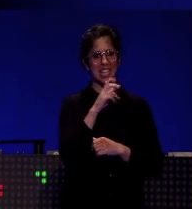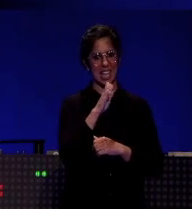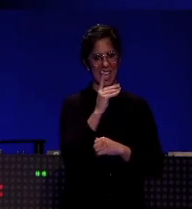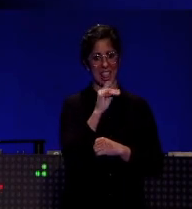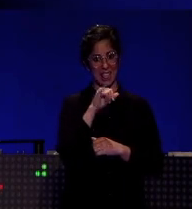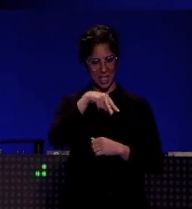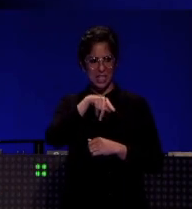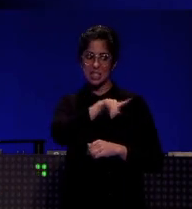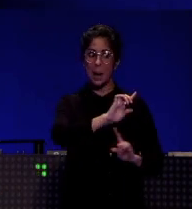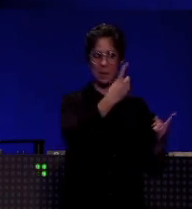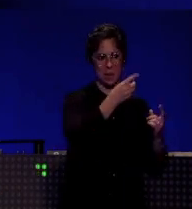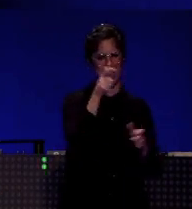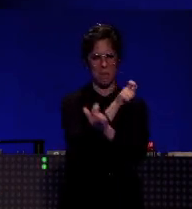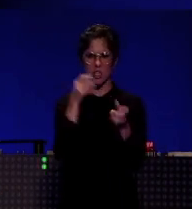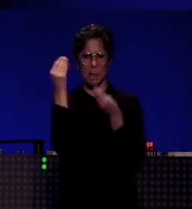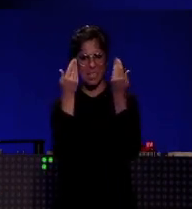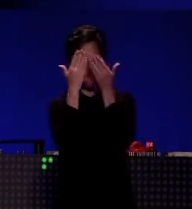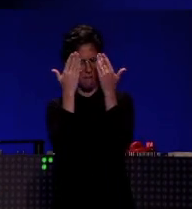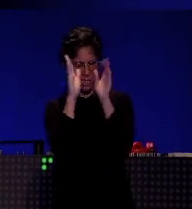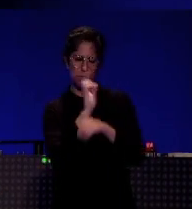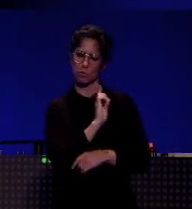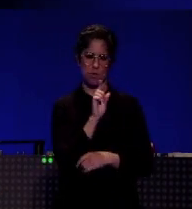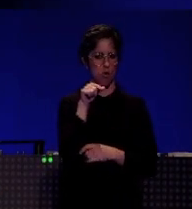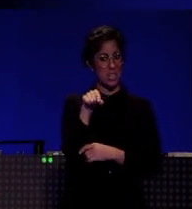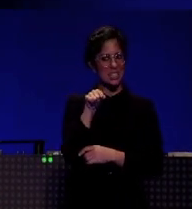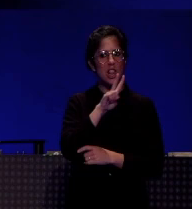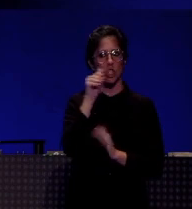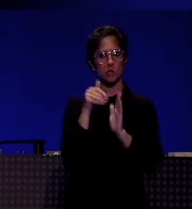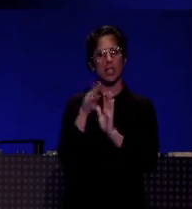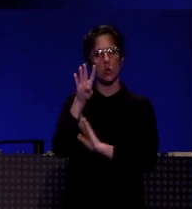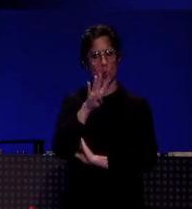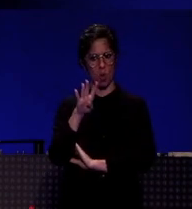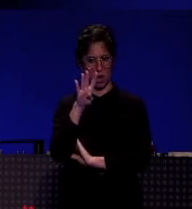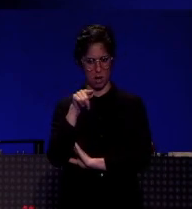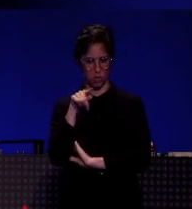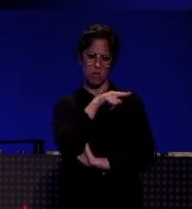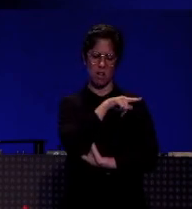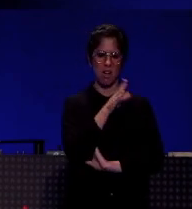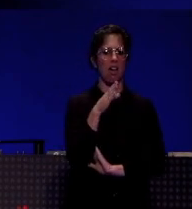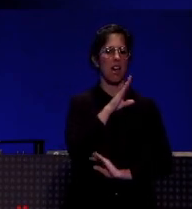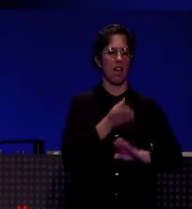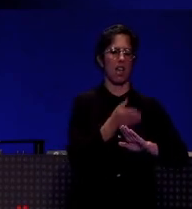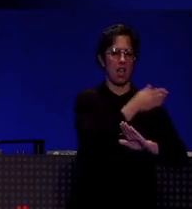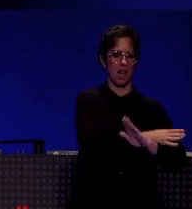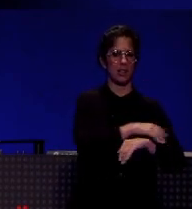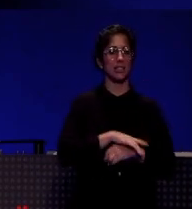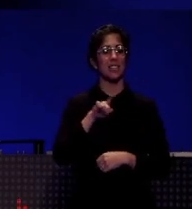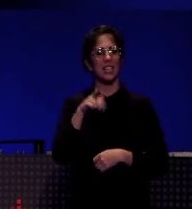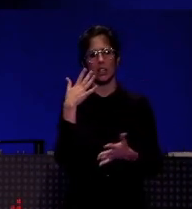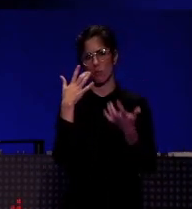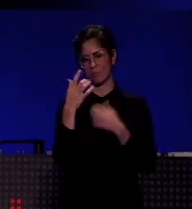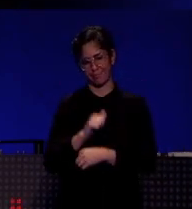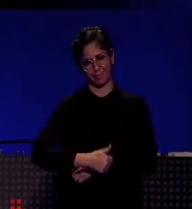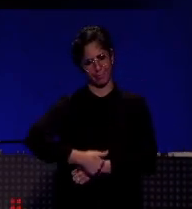facebook no fue linkedin facebook fue en el año 2004 y es la más extensa y la más extendida con dos mil millones de